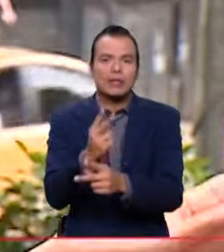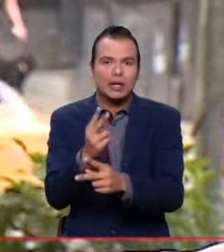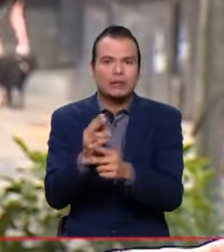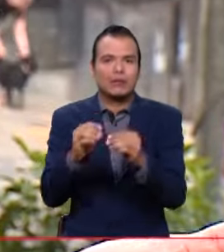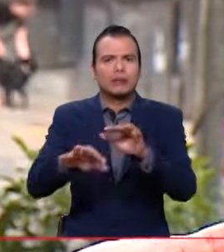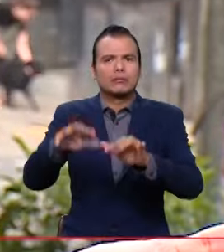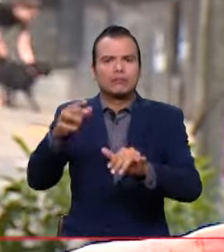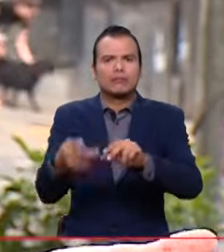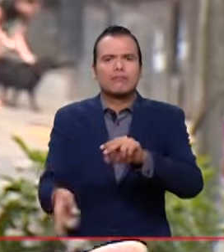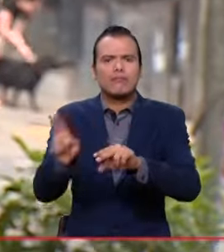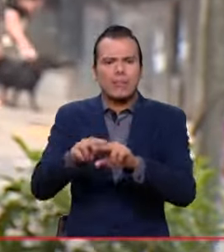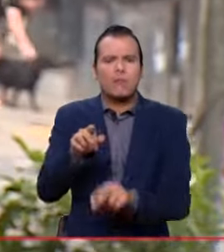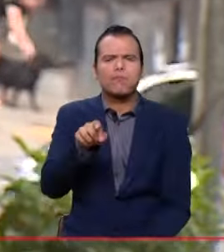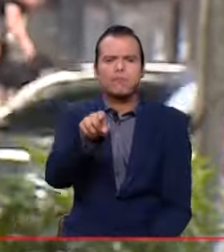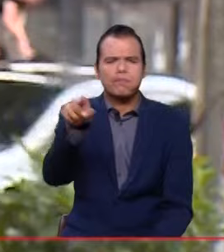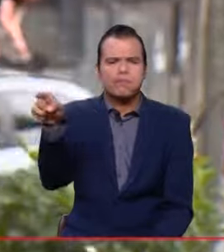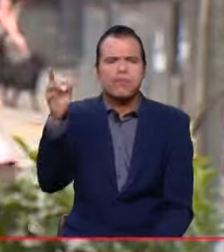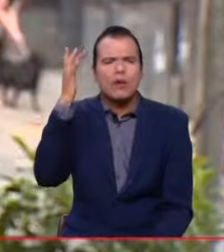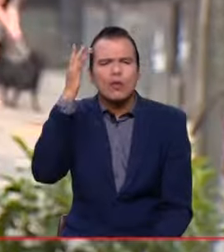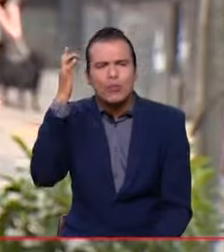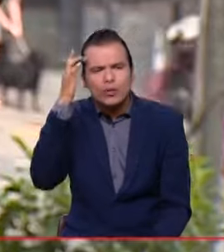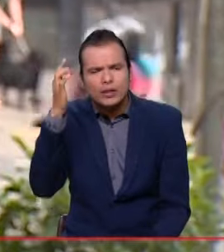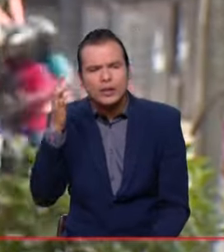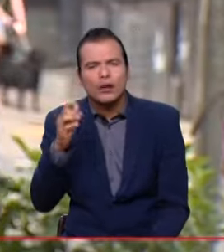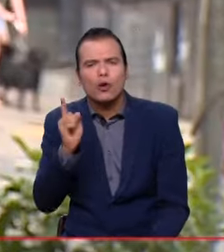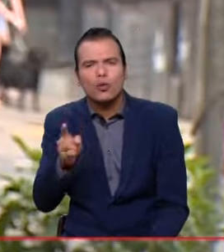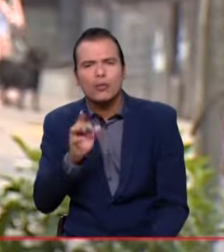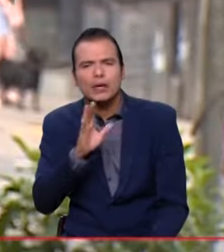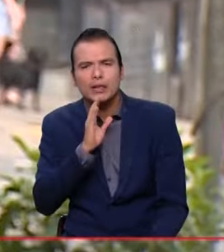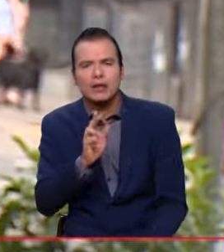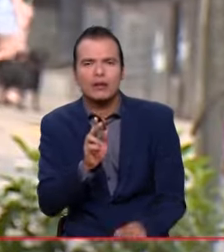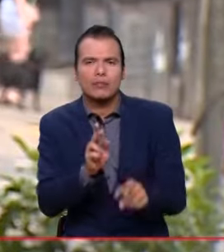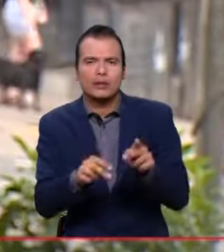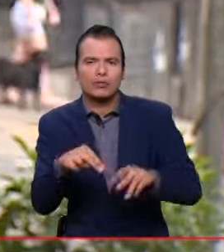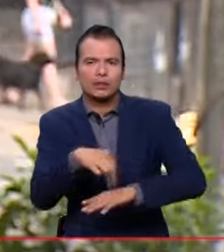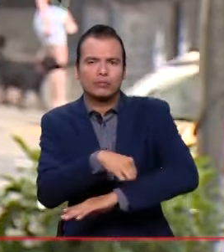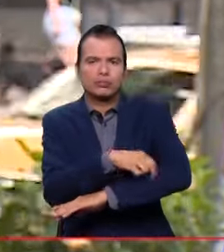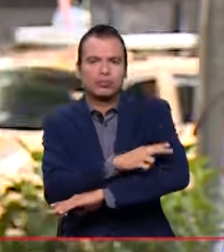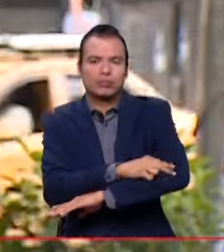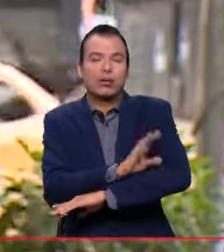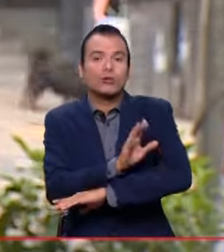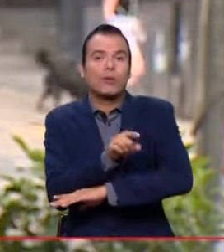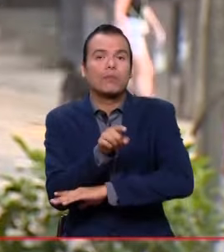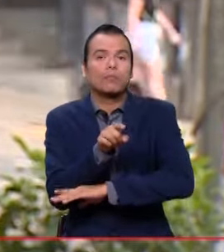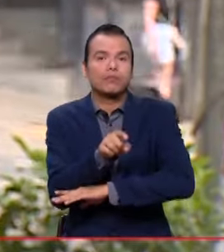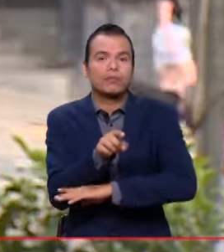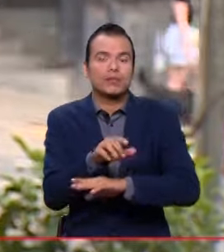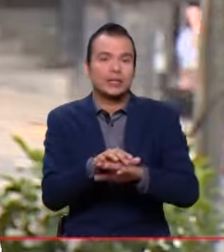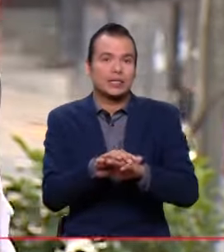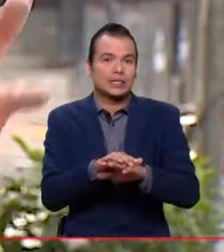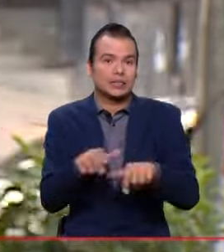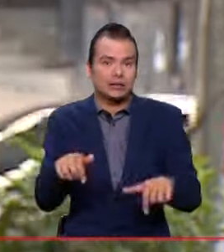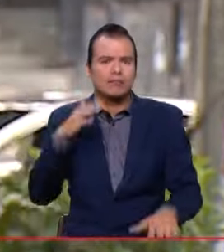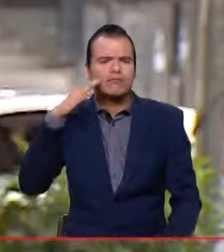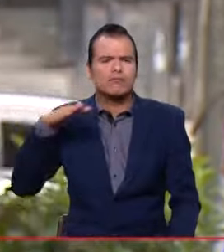porque según ellos los están ejecutando la población en situación de calle, aquí en este parque